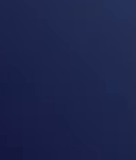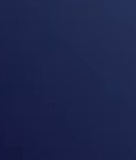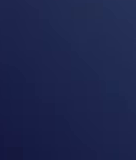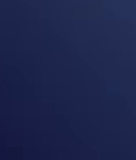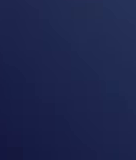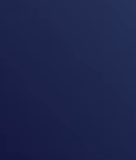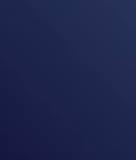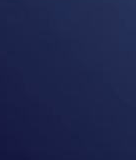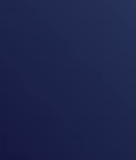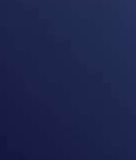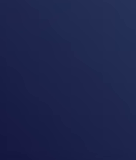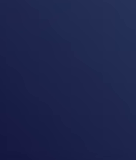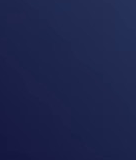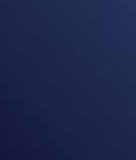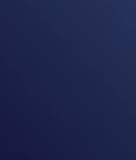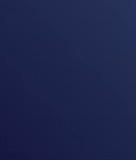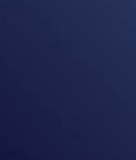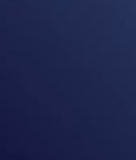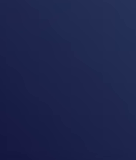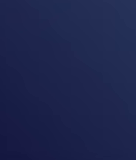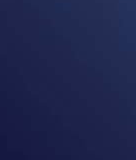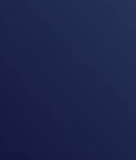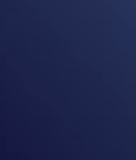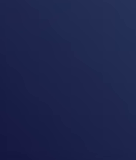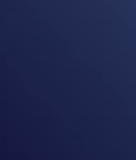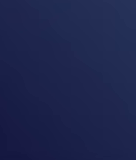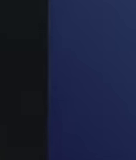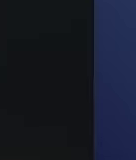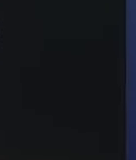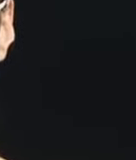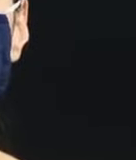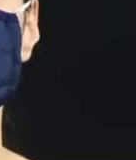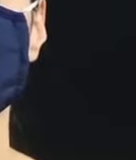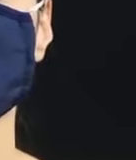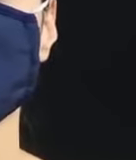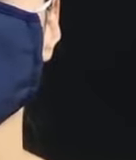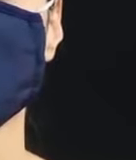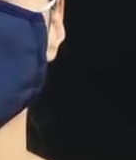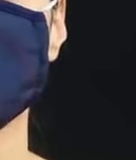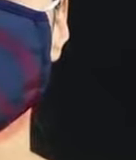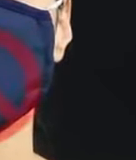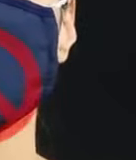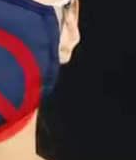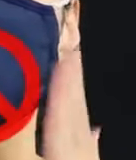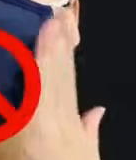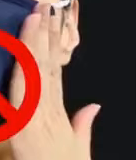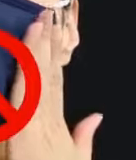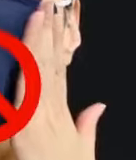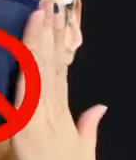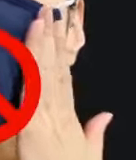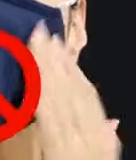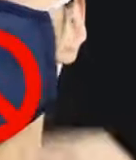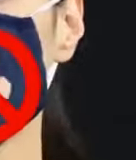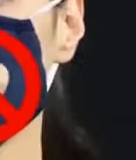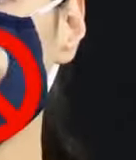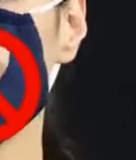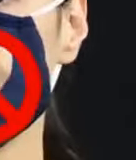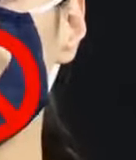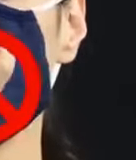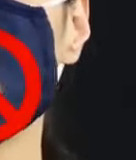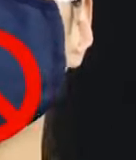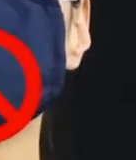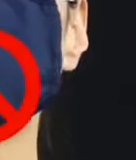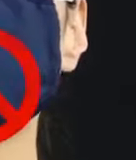Asegure cubrir la nariz, la boca y la barbilla. Paso 5. Evite tocarse la cara y la mascarilla mientras la